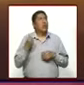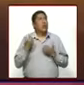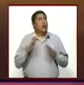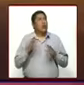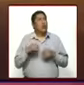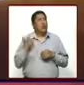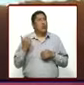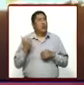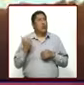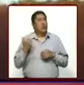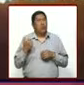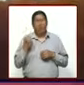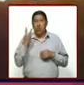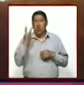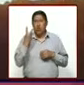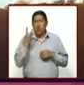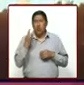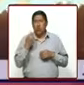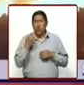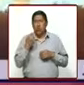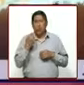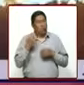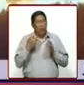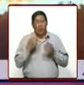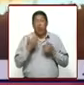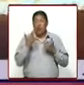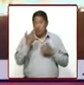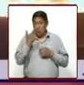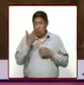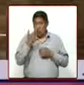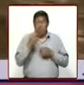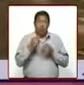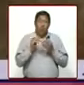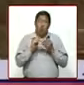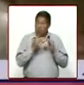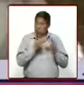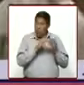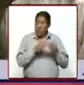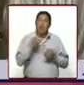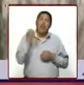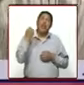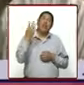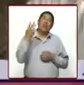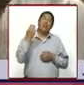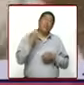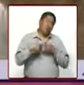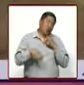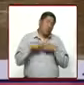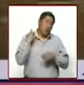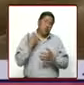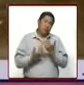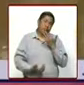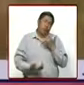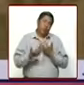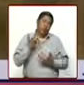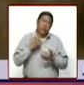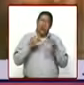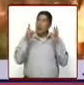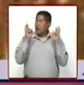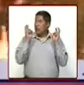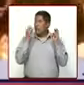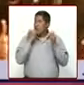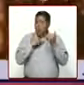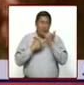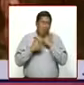sumando otras dos comunidades. De las 21 comunidades son 14 ya las afectadas por el tema del incendio, por el tema